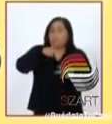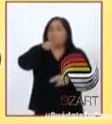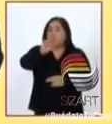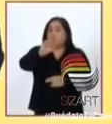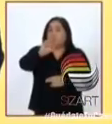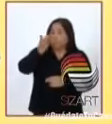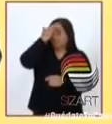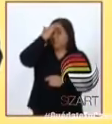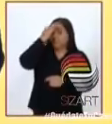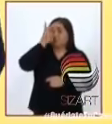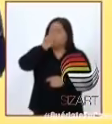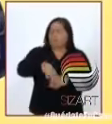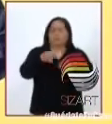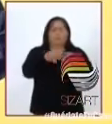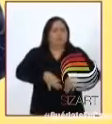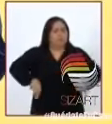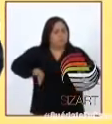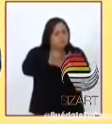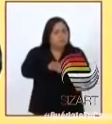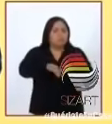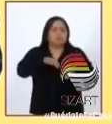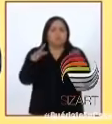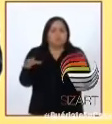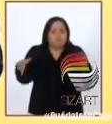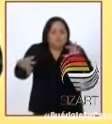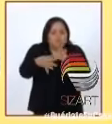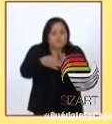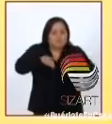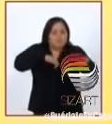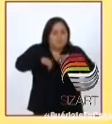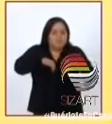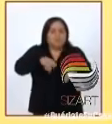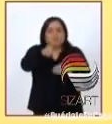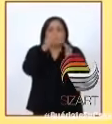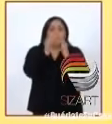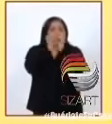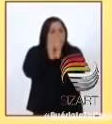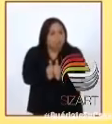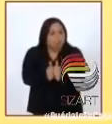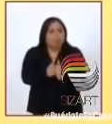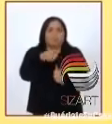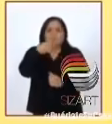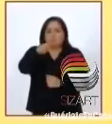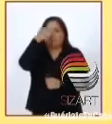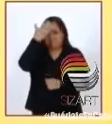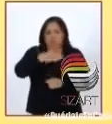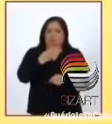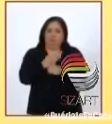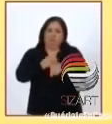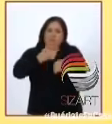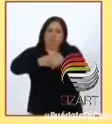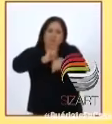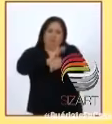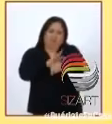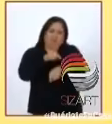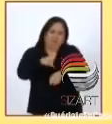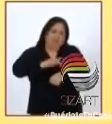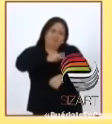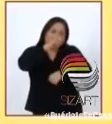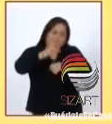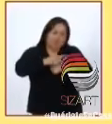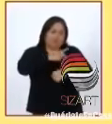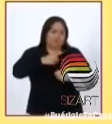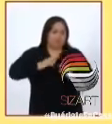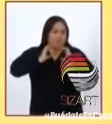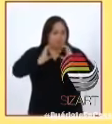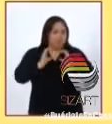recordarles que es importante que colaboren y permanezcan en casa para ayudar a resolver la contingencia que se vive en nuestro país.